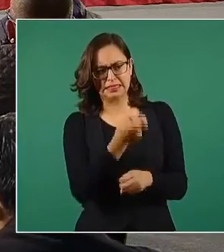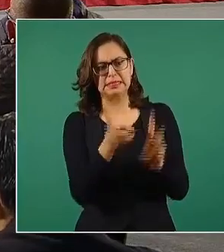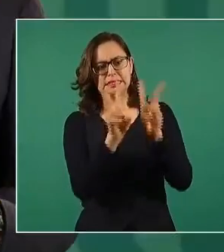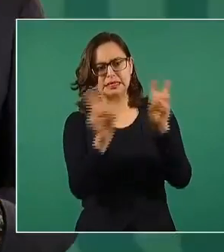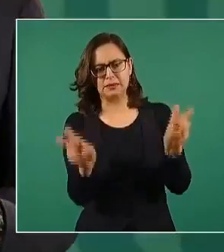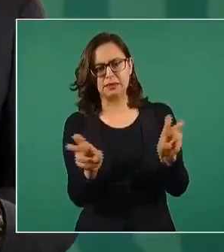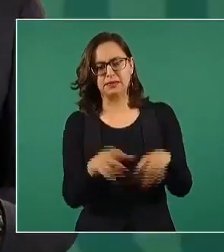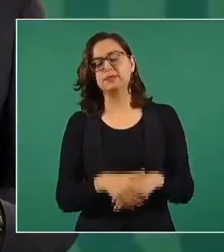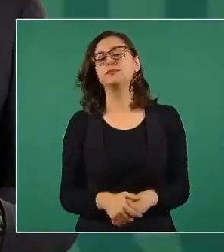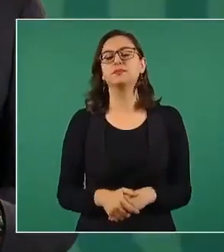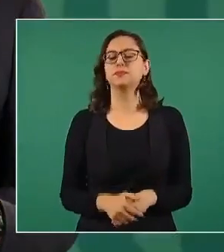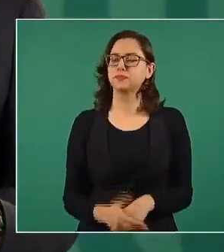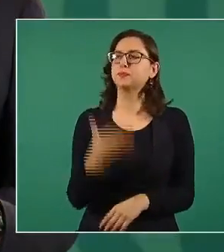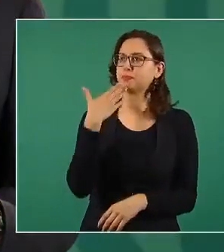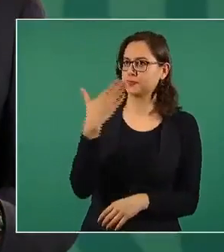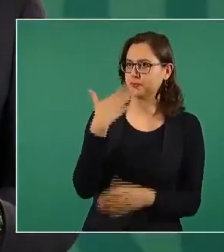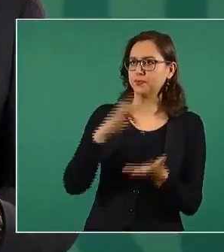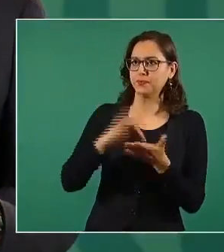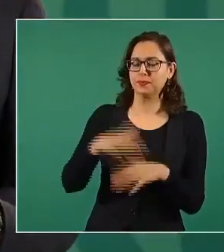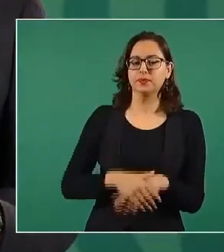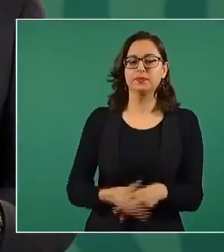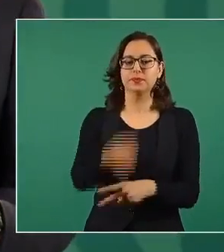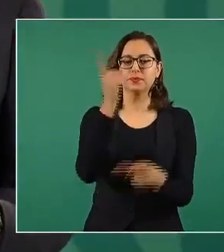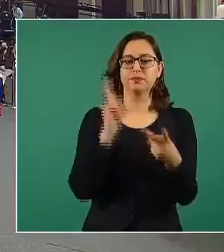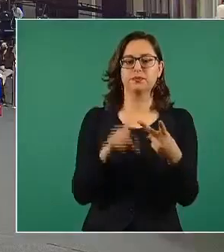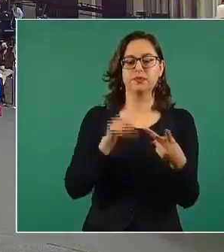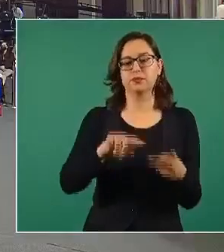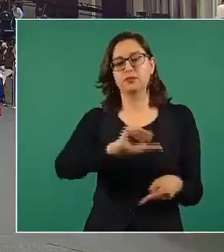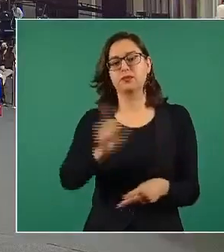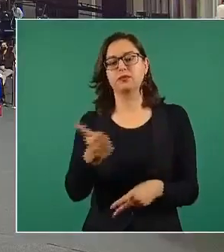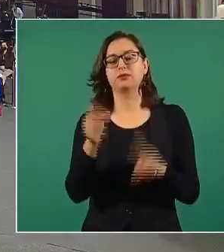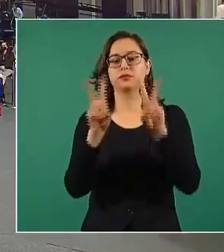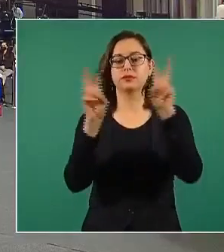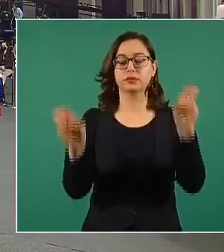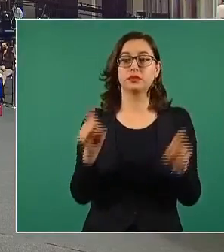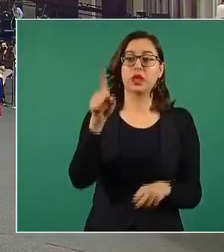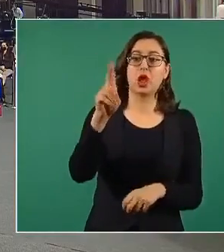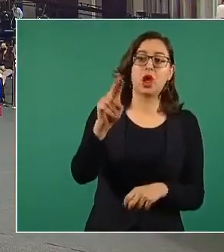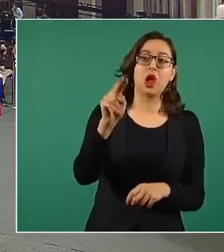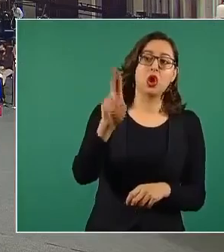tema. Muy bien, señor presidente. En otro tema, el gobernador electo de Nuevo León